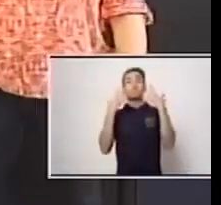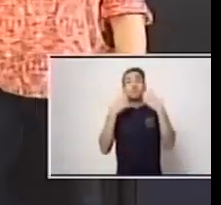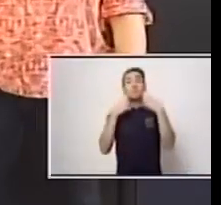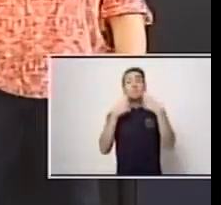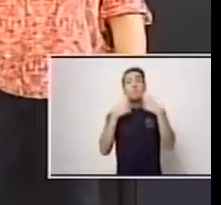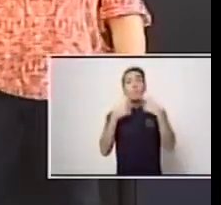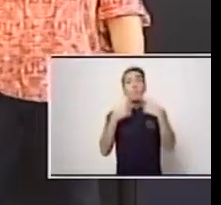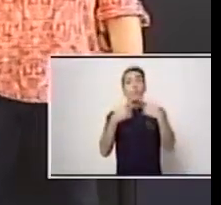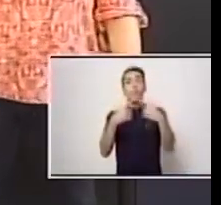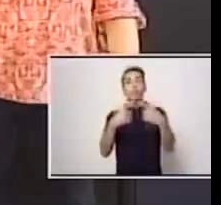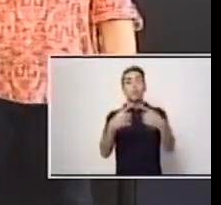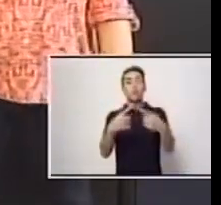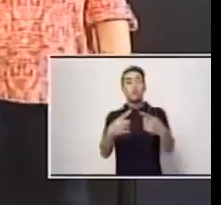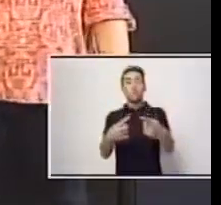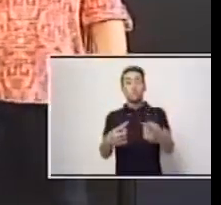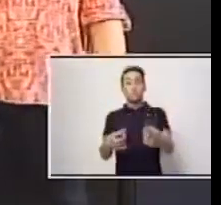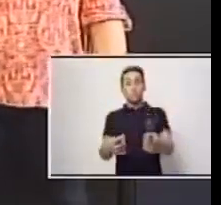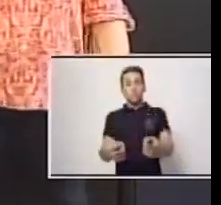Exhalo.